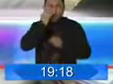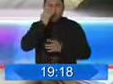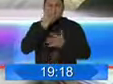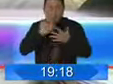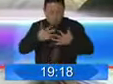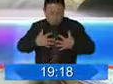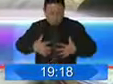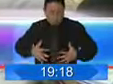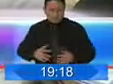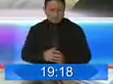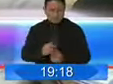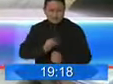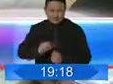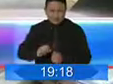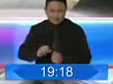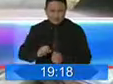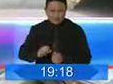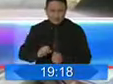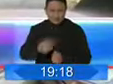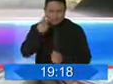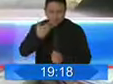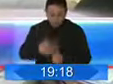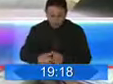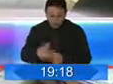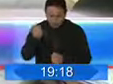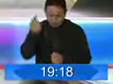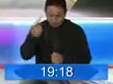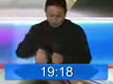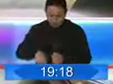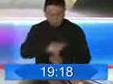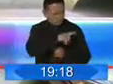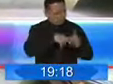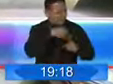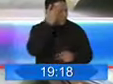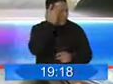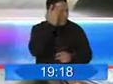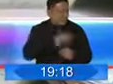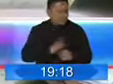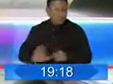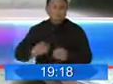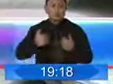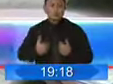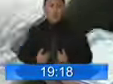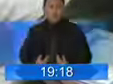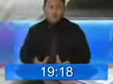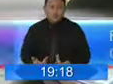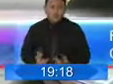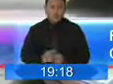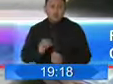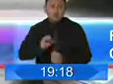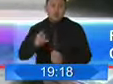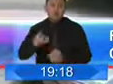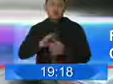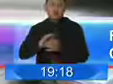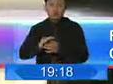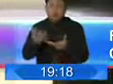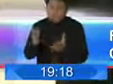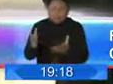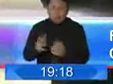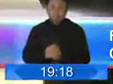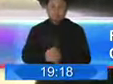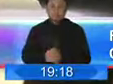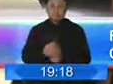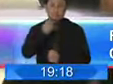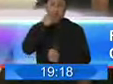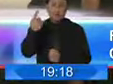ya nos preocupaba porque el cuerpo o el compañero no aparecía. El